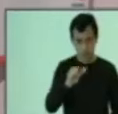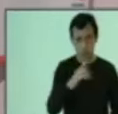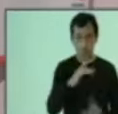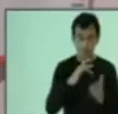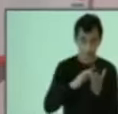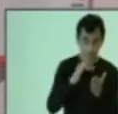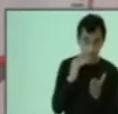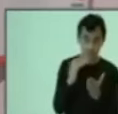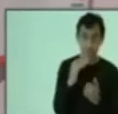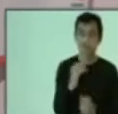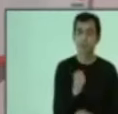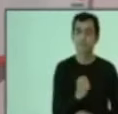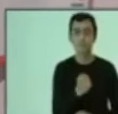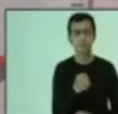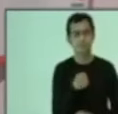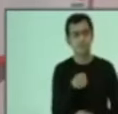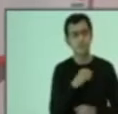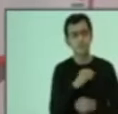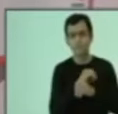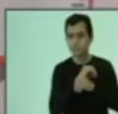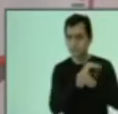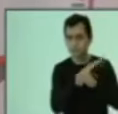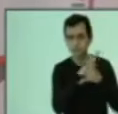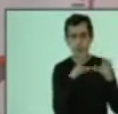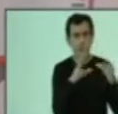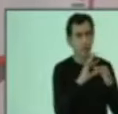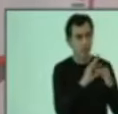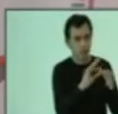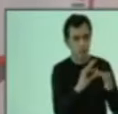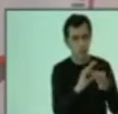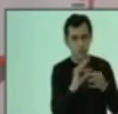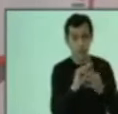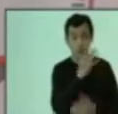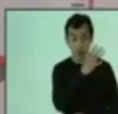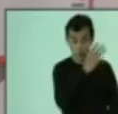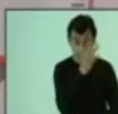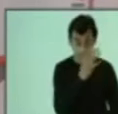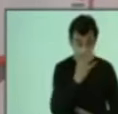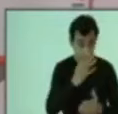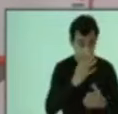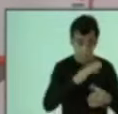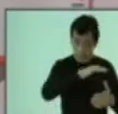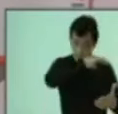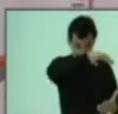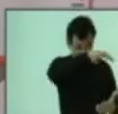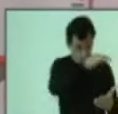Gracias. Bueno, nada más quiero aclarar que para que no haya esta migración de la que estamos